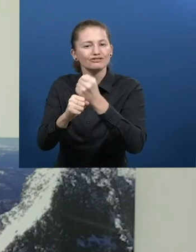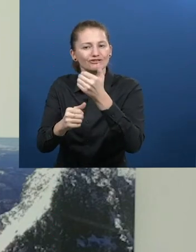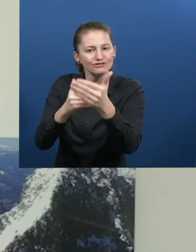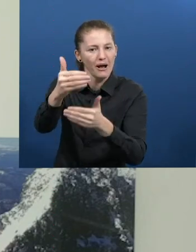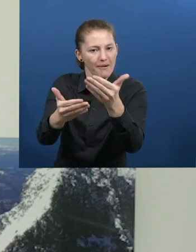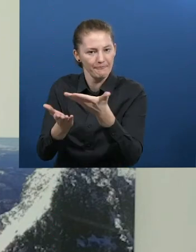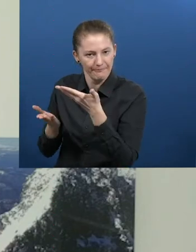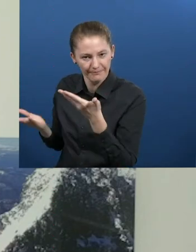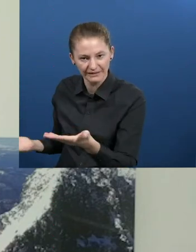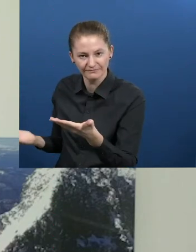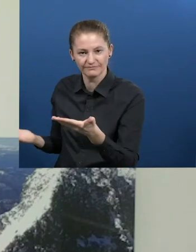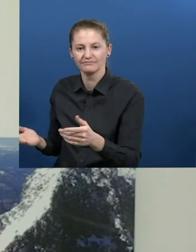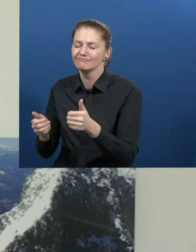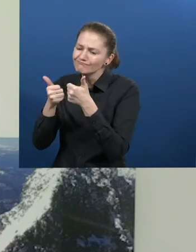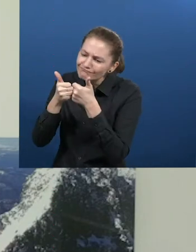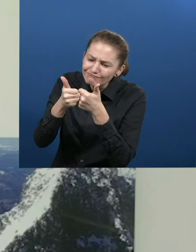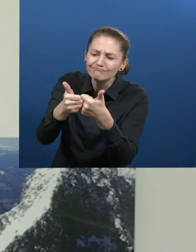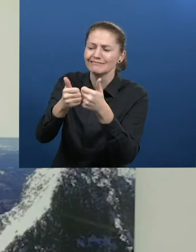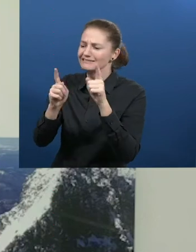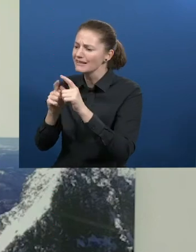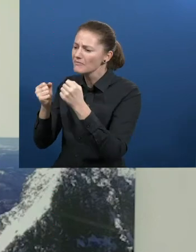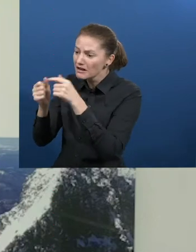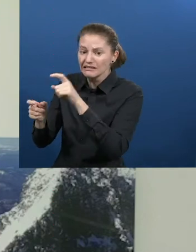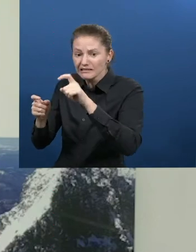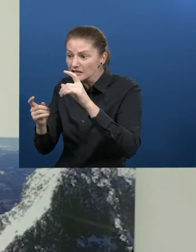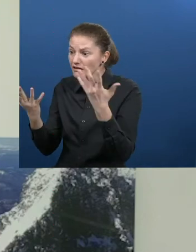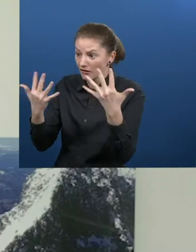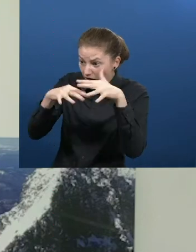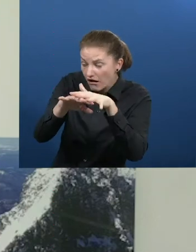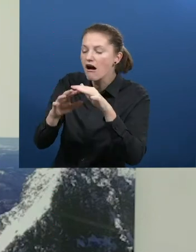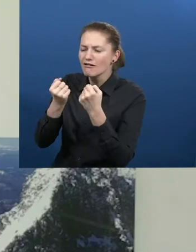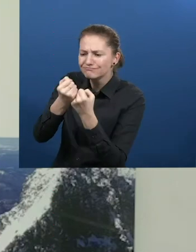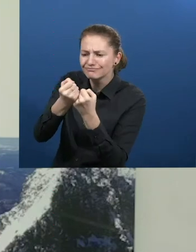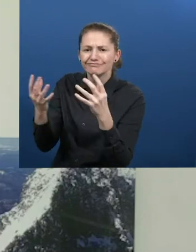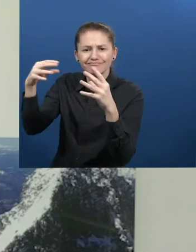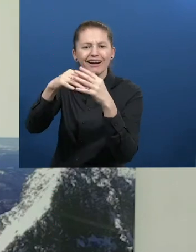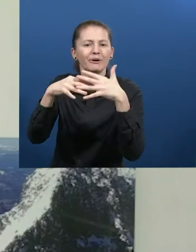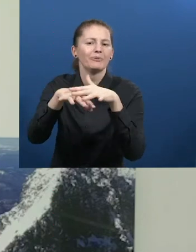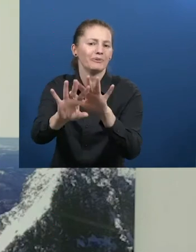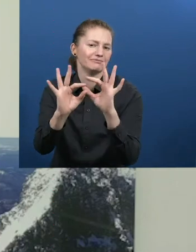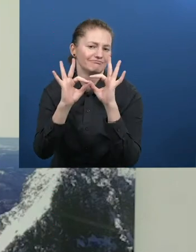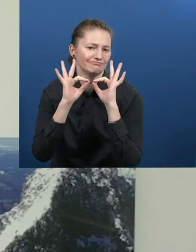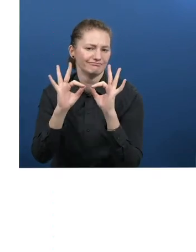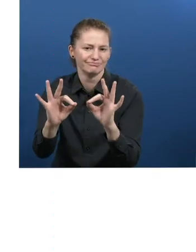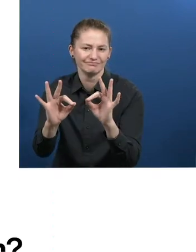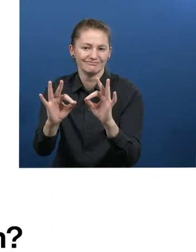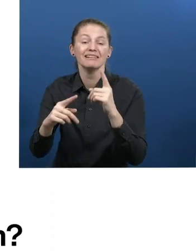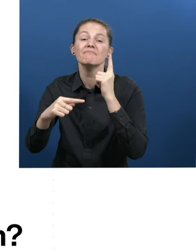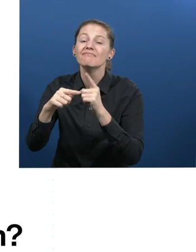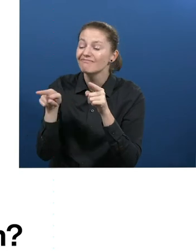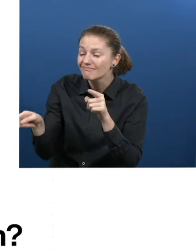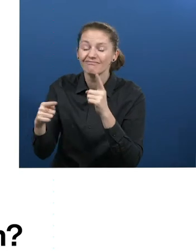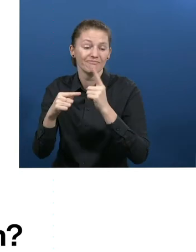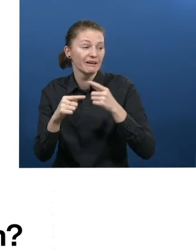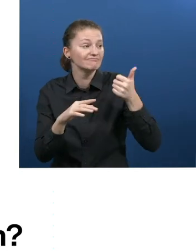esa persona y a esa empresa o a ese empleador en el proceso en que esa nueva persona se inserta en el trabajo. What's